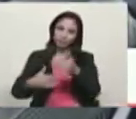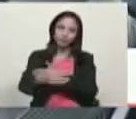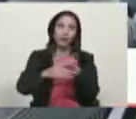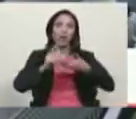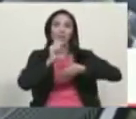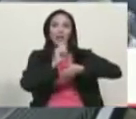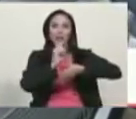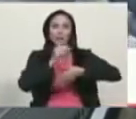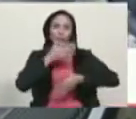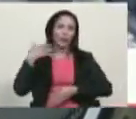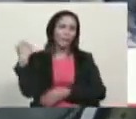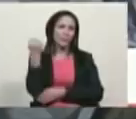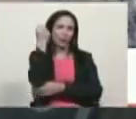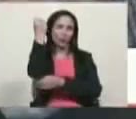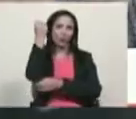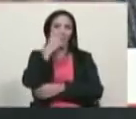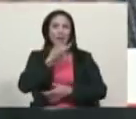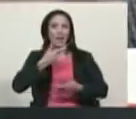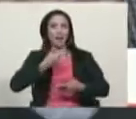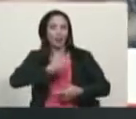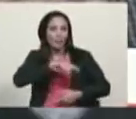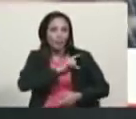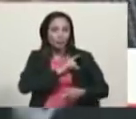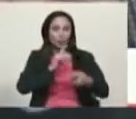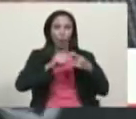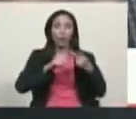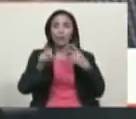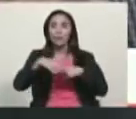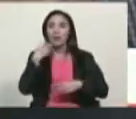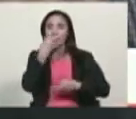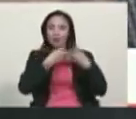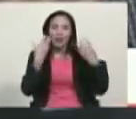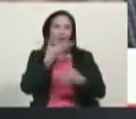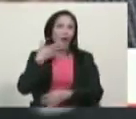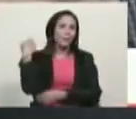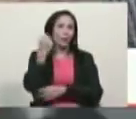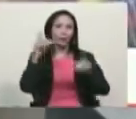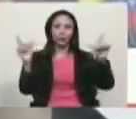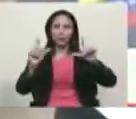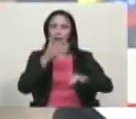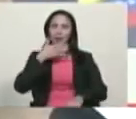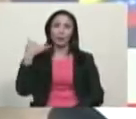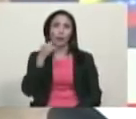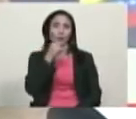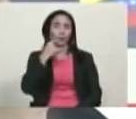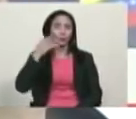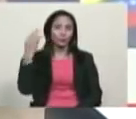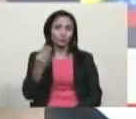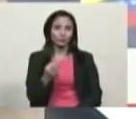Telesur, en español y en inglés.